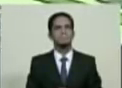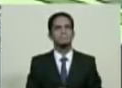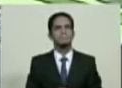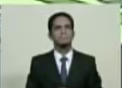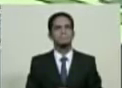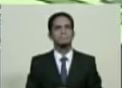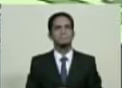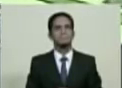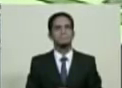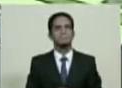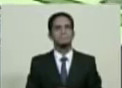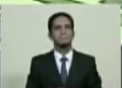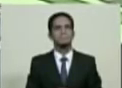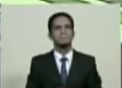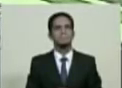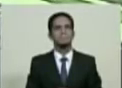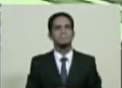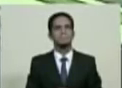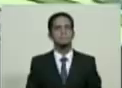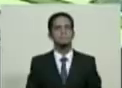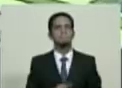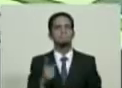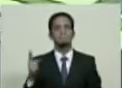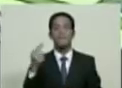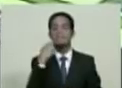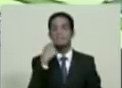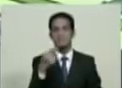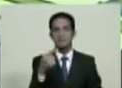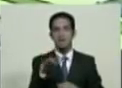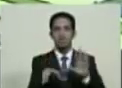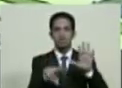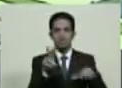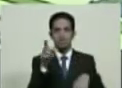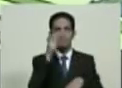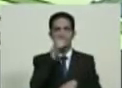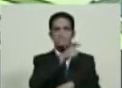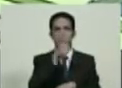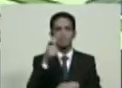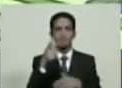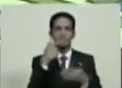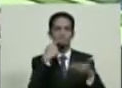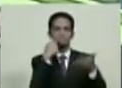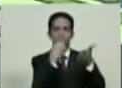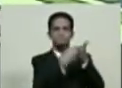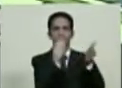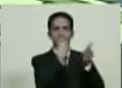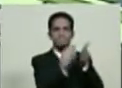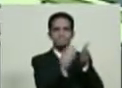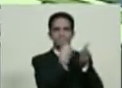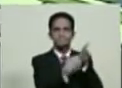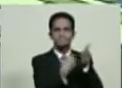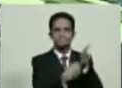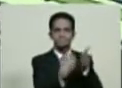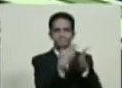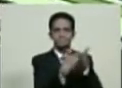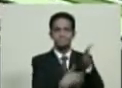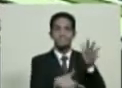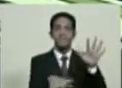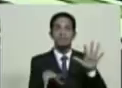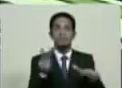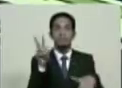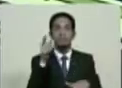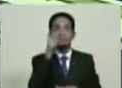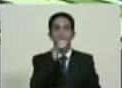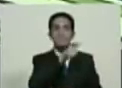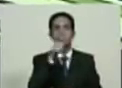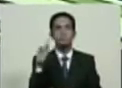También se encuentra Maico José Pérez Barrio, alias El Morocho, su hermano se encuentra prófugo. Joana